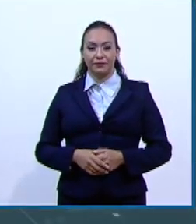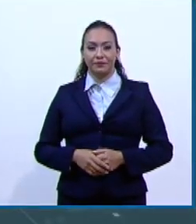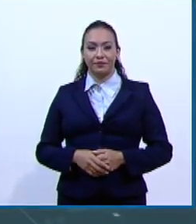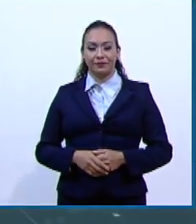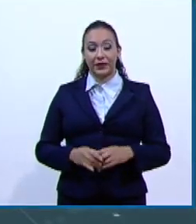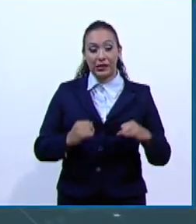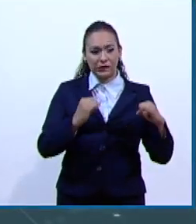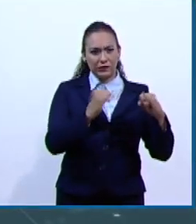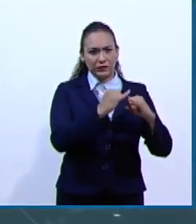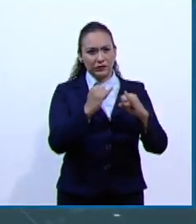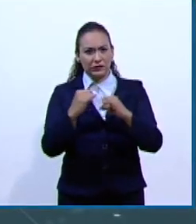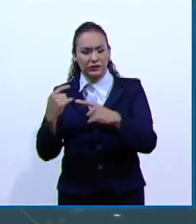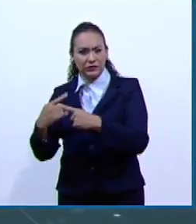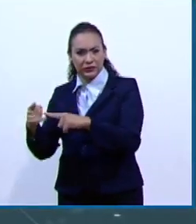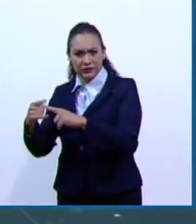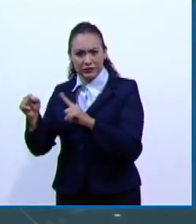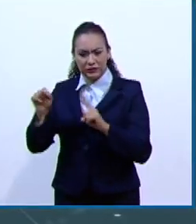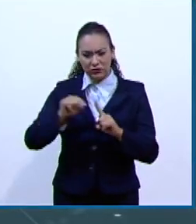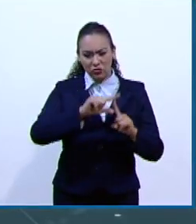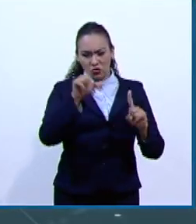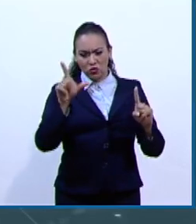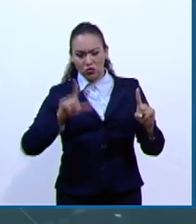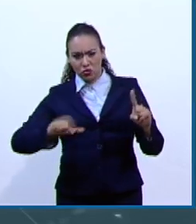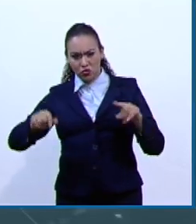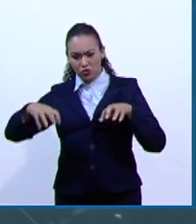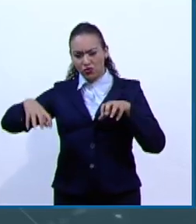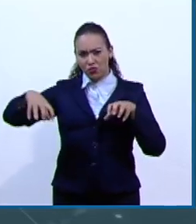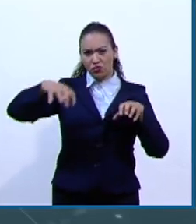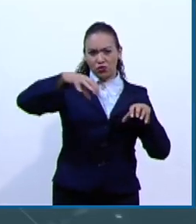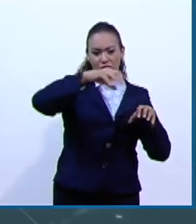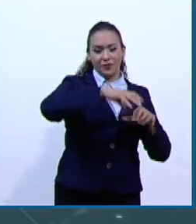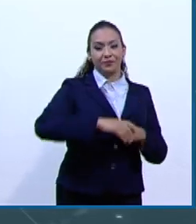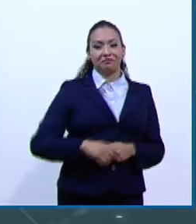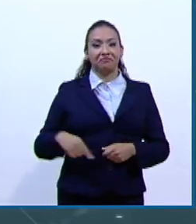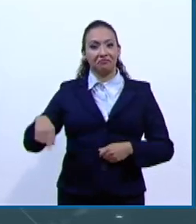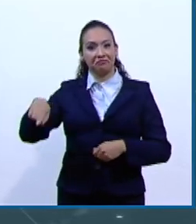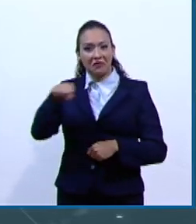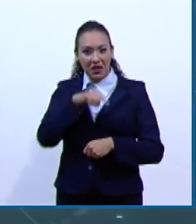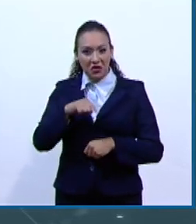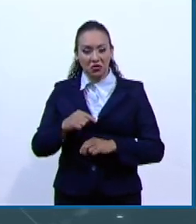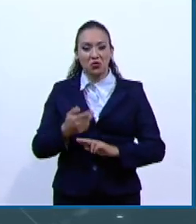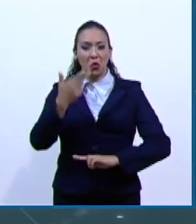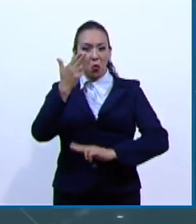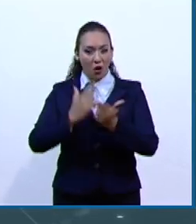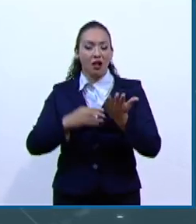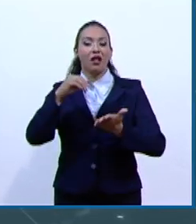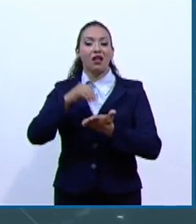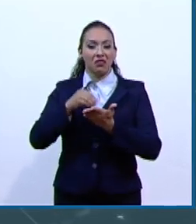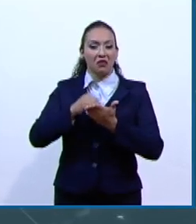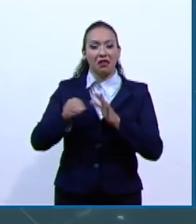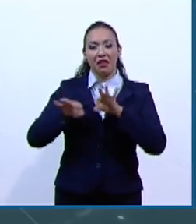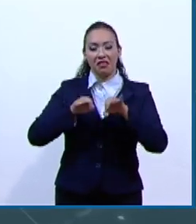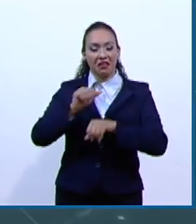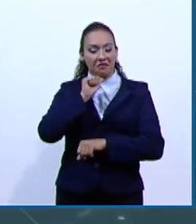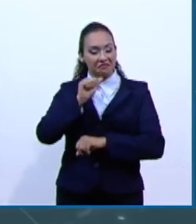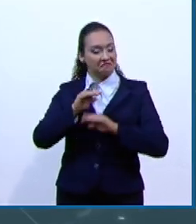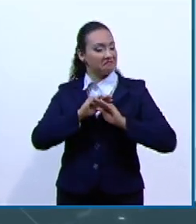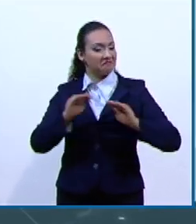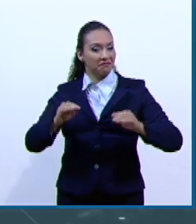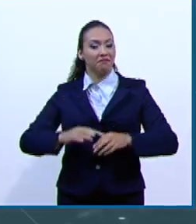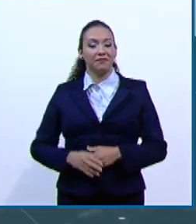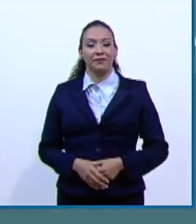Órganos jurisdiccionales federales de distintas partes del país mantienen suspensión de labores en rechazo a la reforma